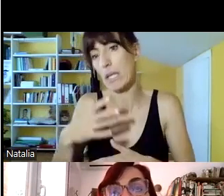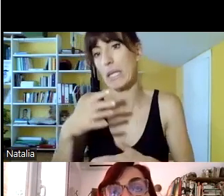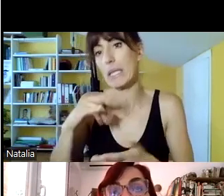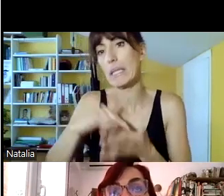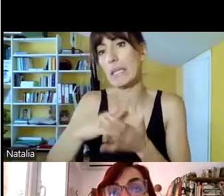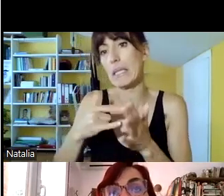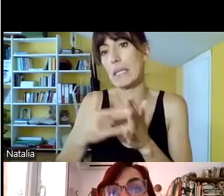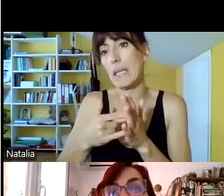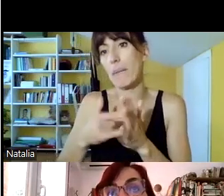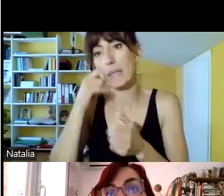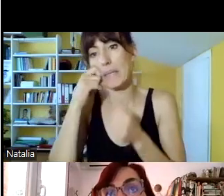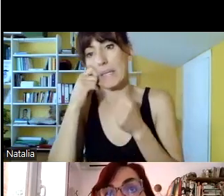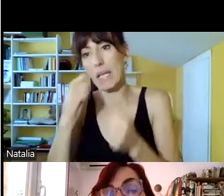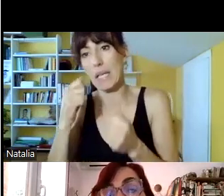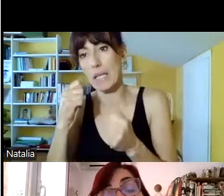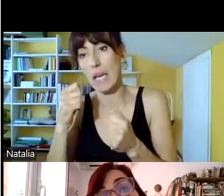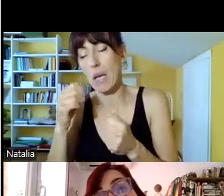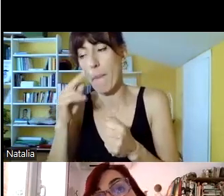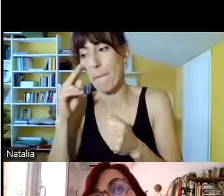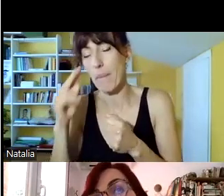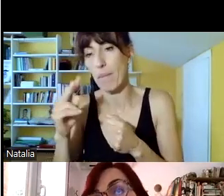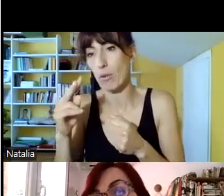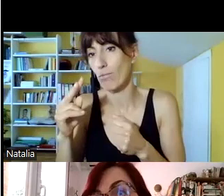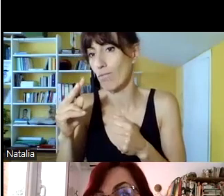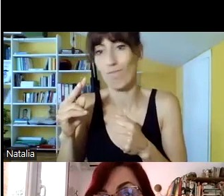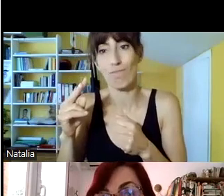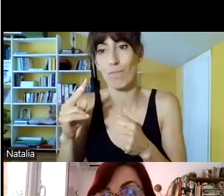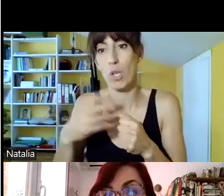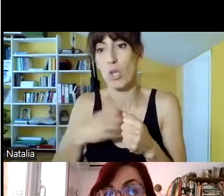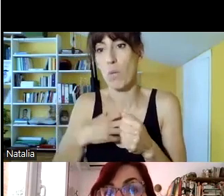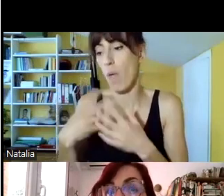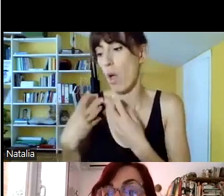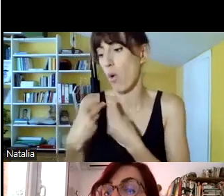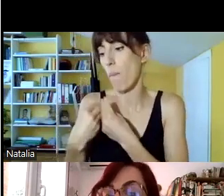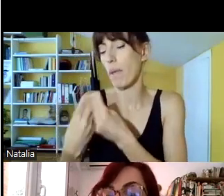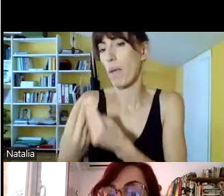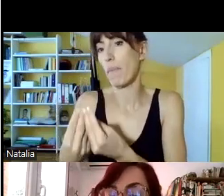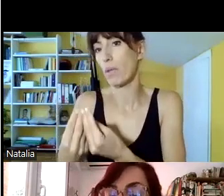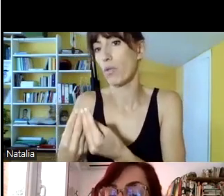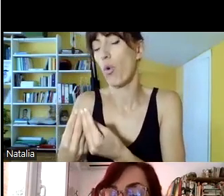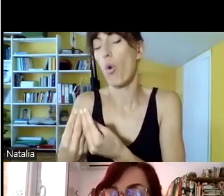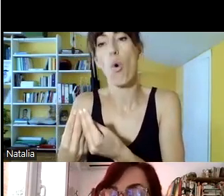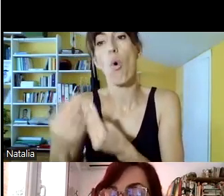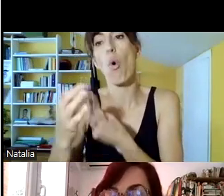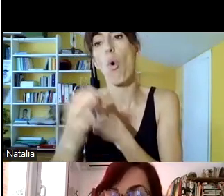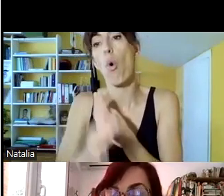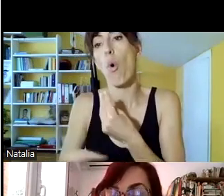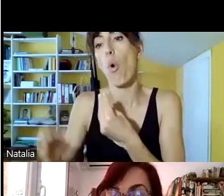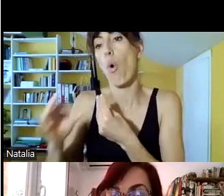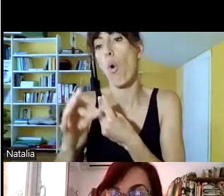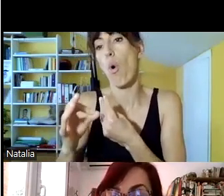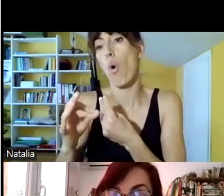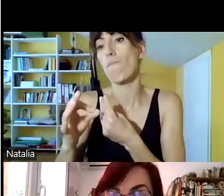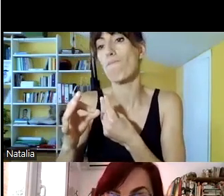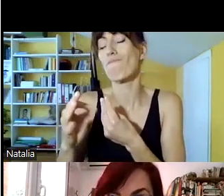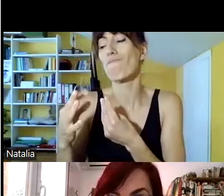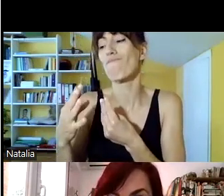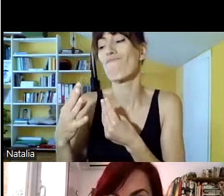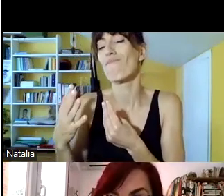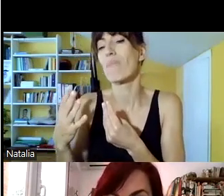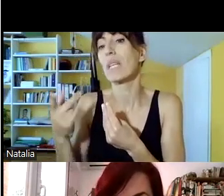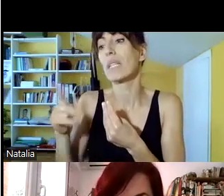donde vemos que no se debe hacer un acompañamiento sanitario o donde el abordaje sanitario puede incluso